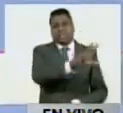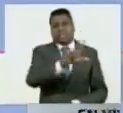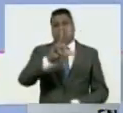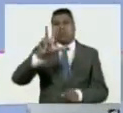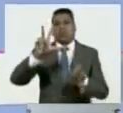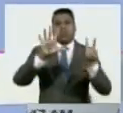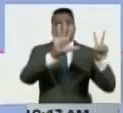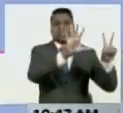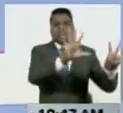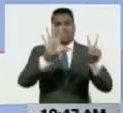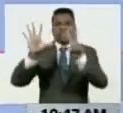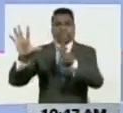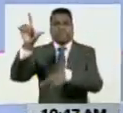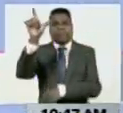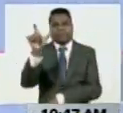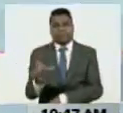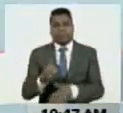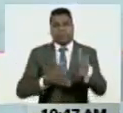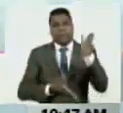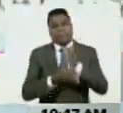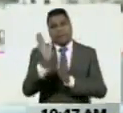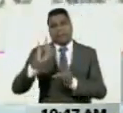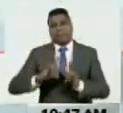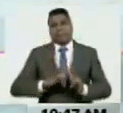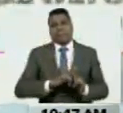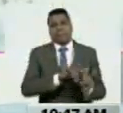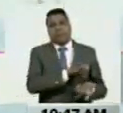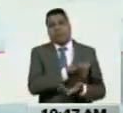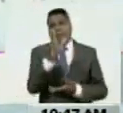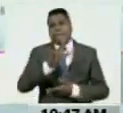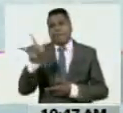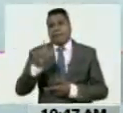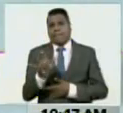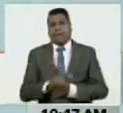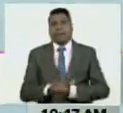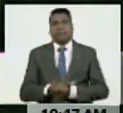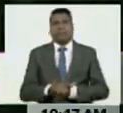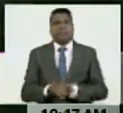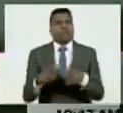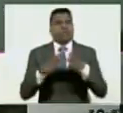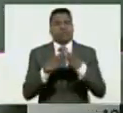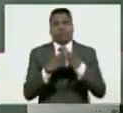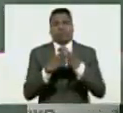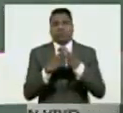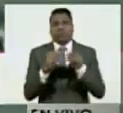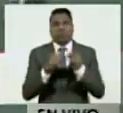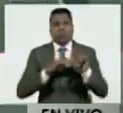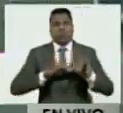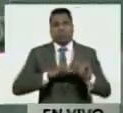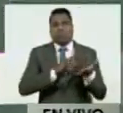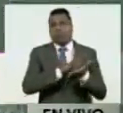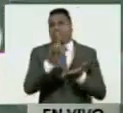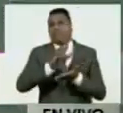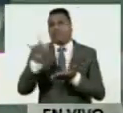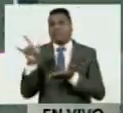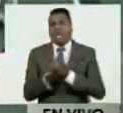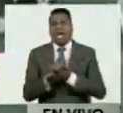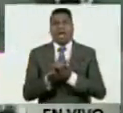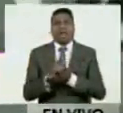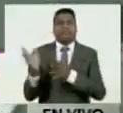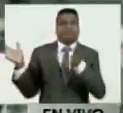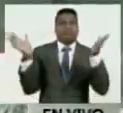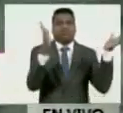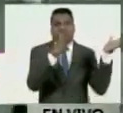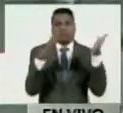11.685.377 personas se movilizaron por tierra, mar y aire en este dispositivo que arrancó el